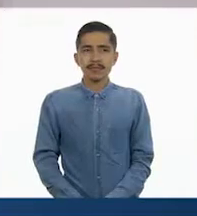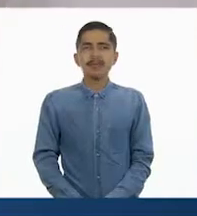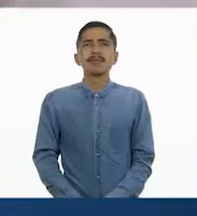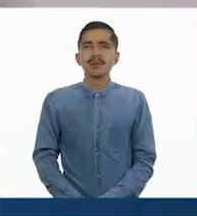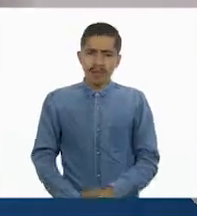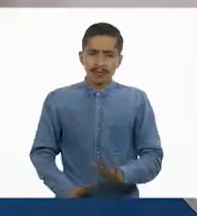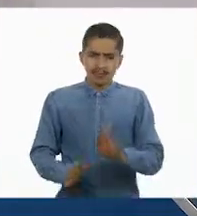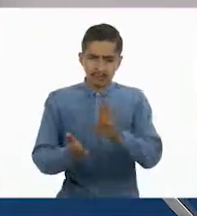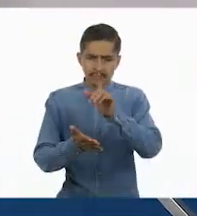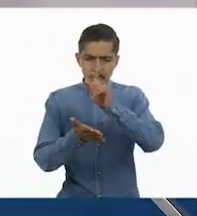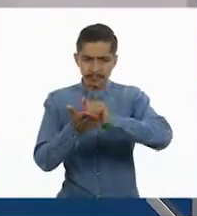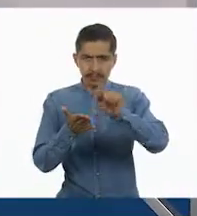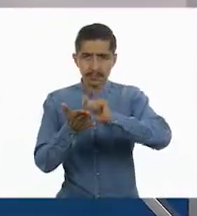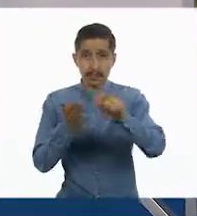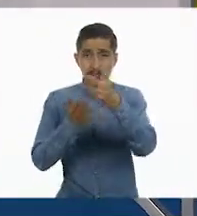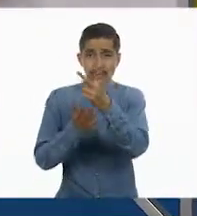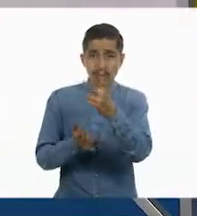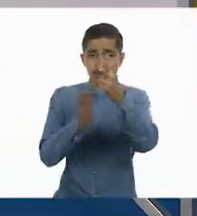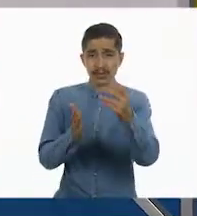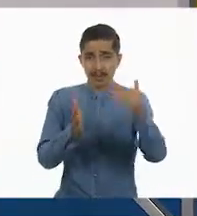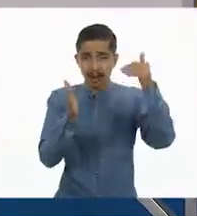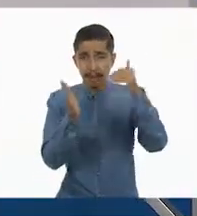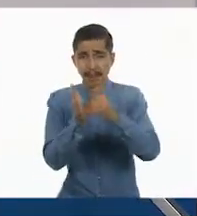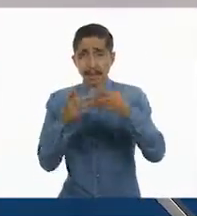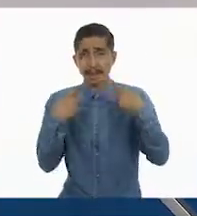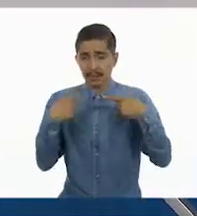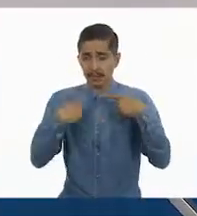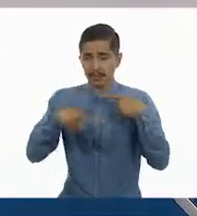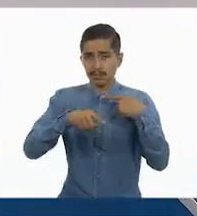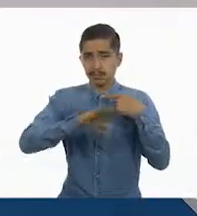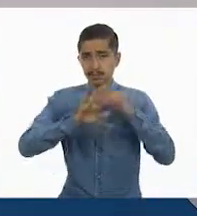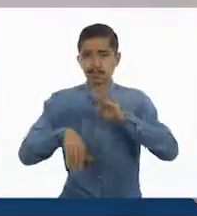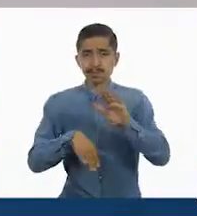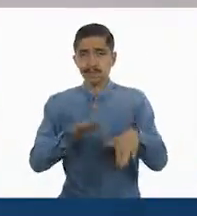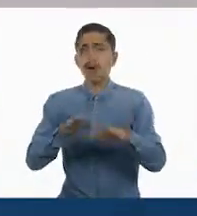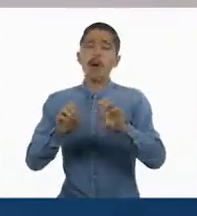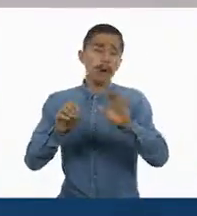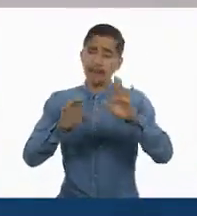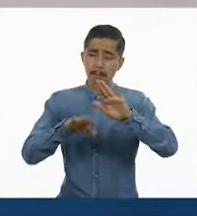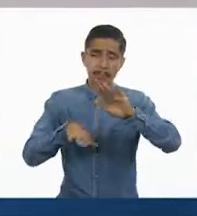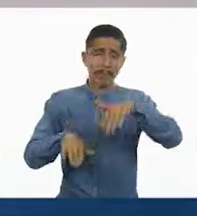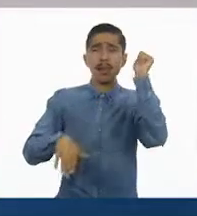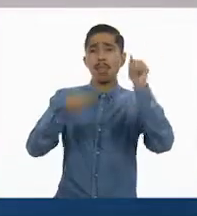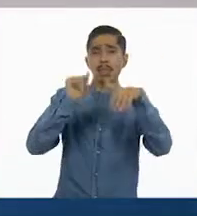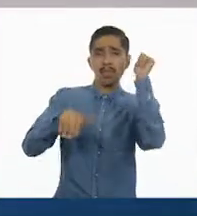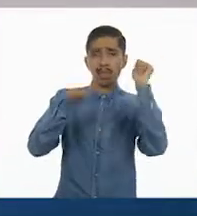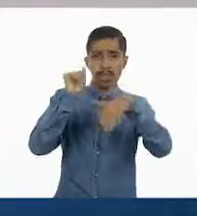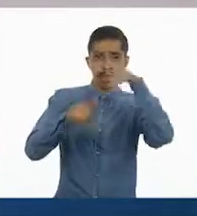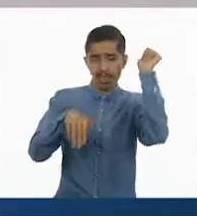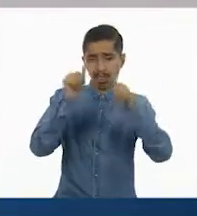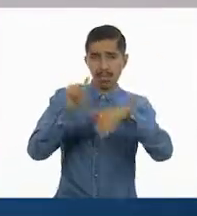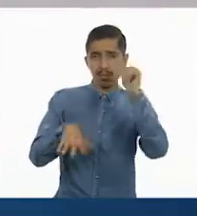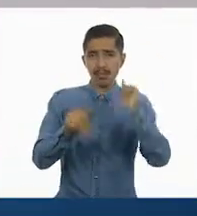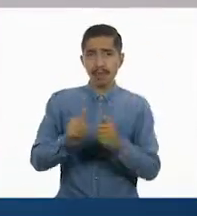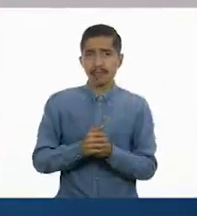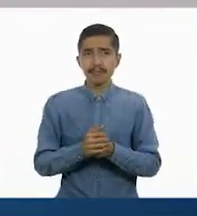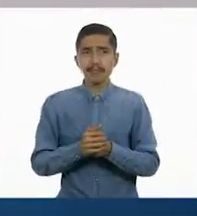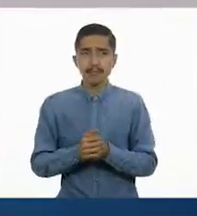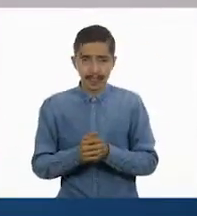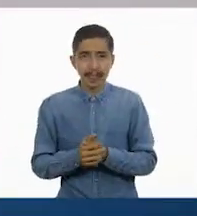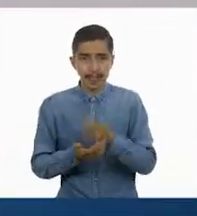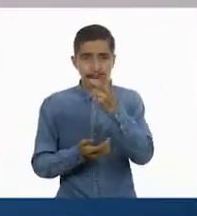¿Vamos a anotar las 200,000 personas que huyeron? Así es. Ah. Fueron en la primera causa